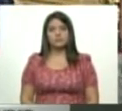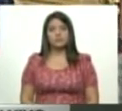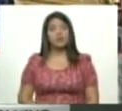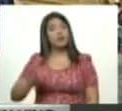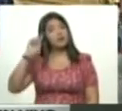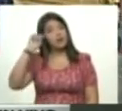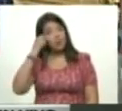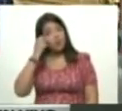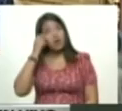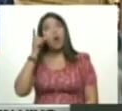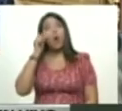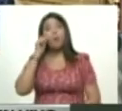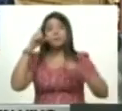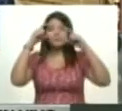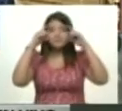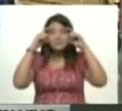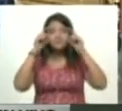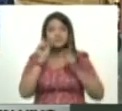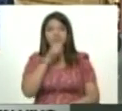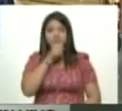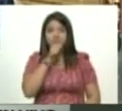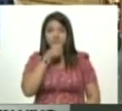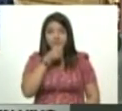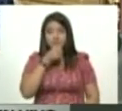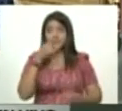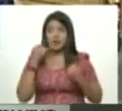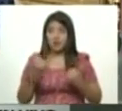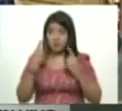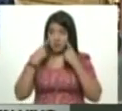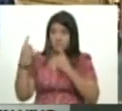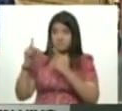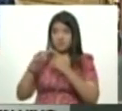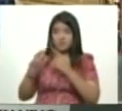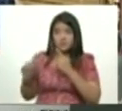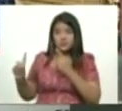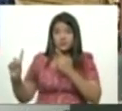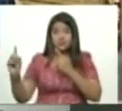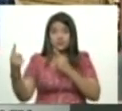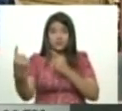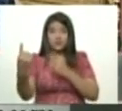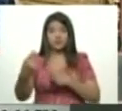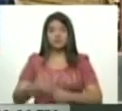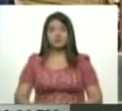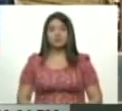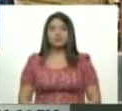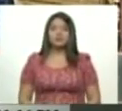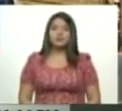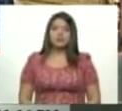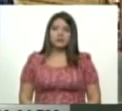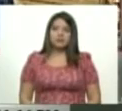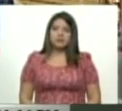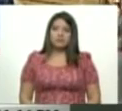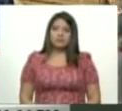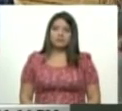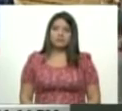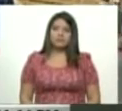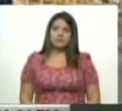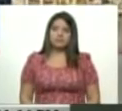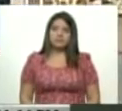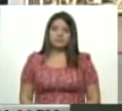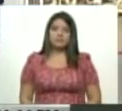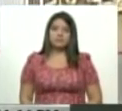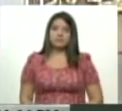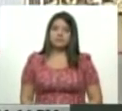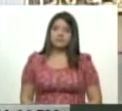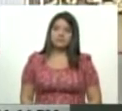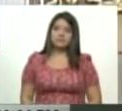Recordemos que Henry Ramos Ayú, que ya en este momento acaba de ingresar o de subir al estrado,